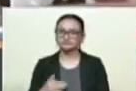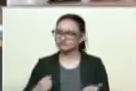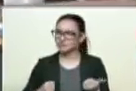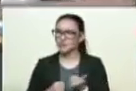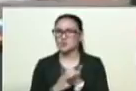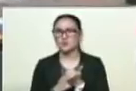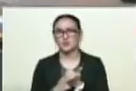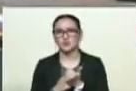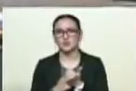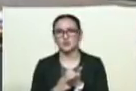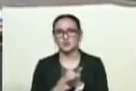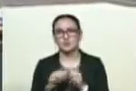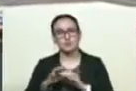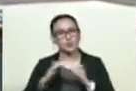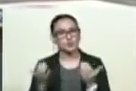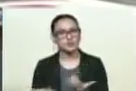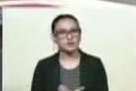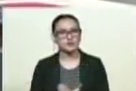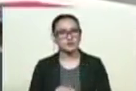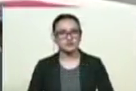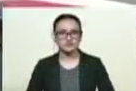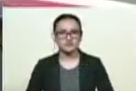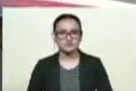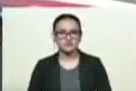potencia en la criptomoneda mundial.